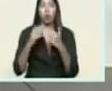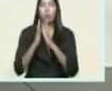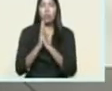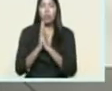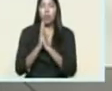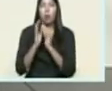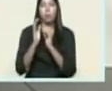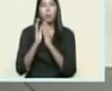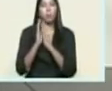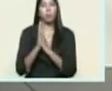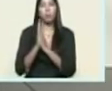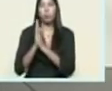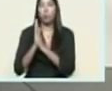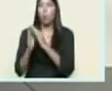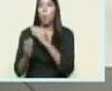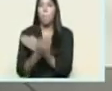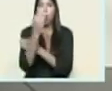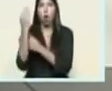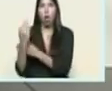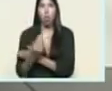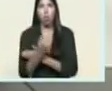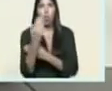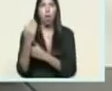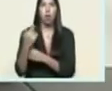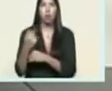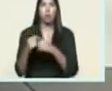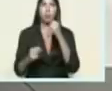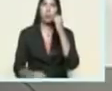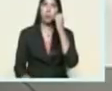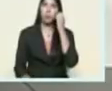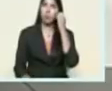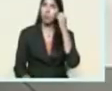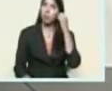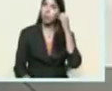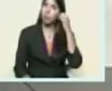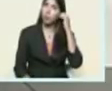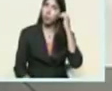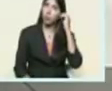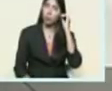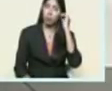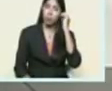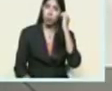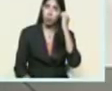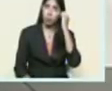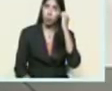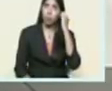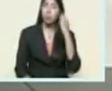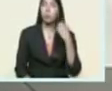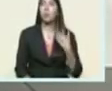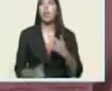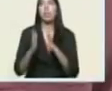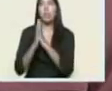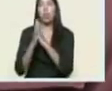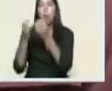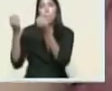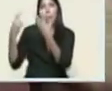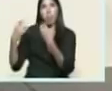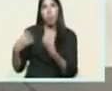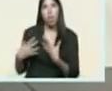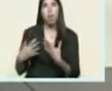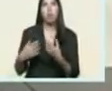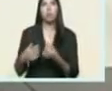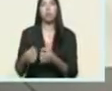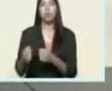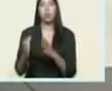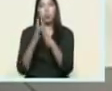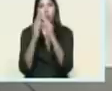nos protejan. A los santos conocidos y desconocidos. Y por conocernos, den sus bendiciones, nuestro